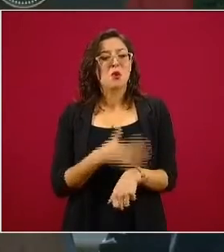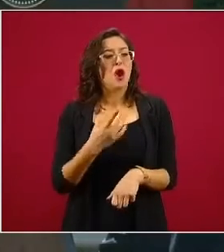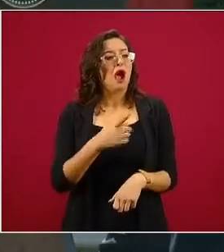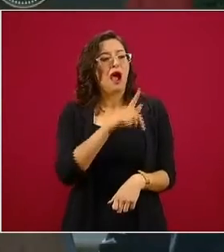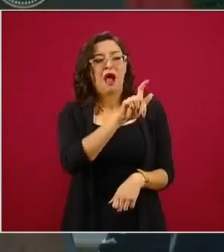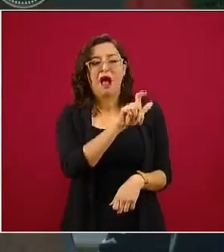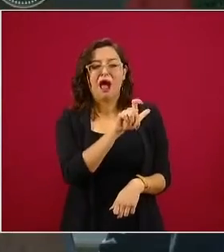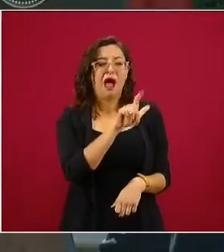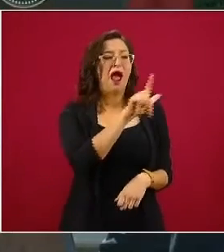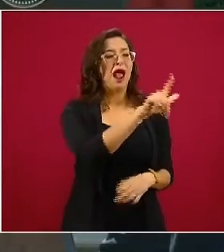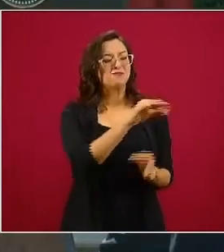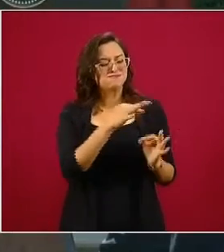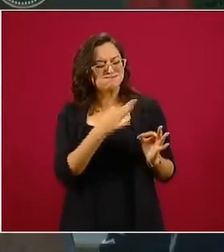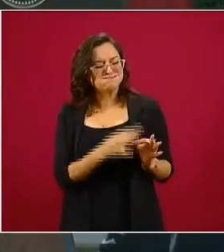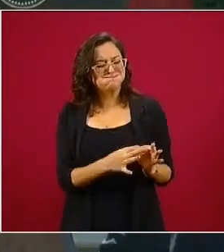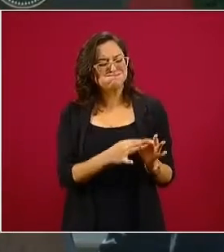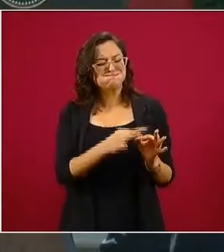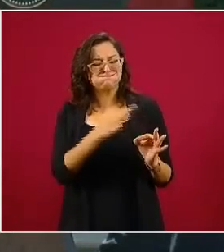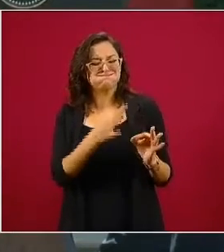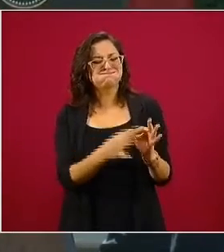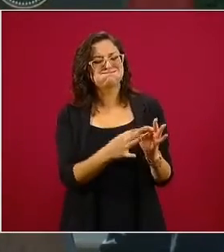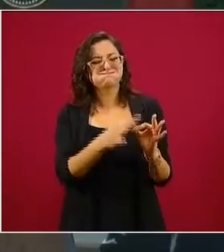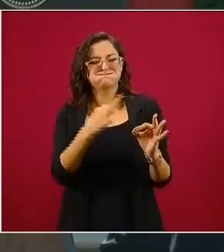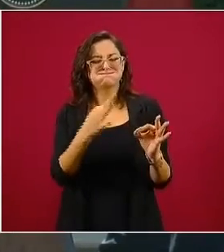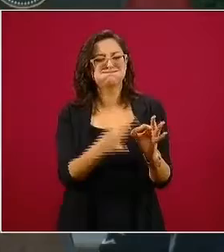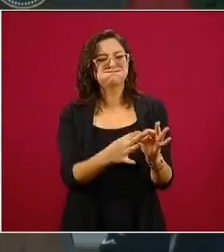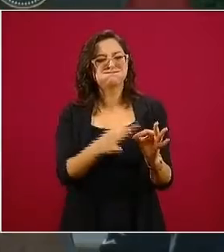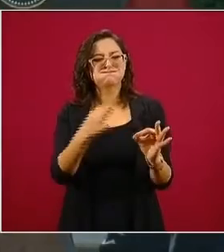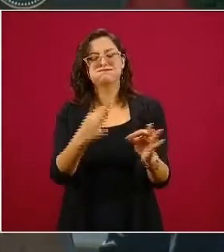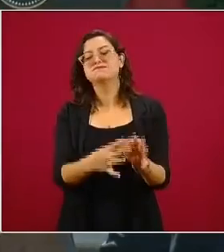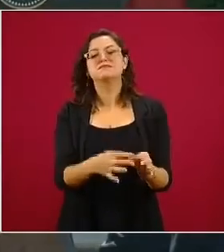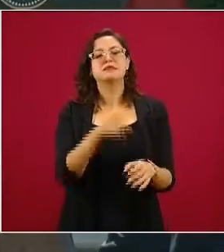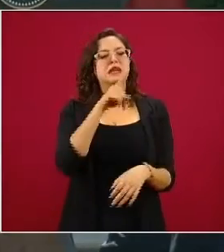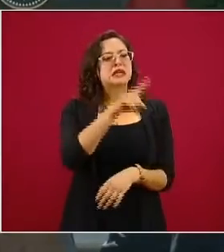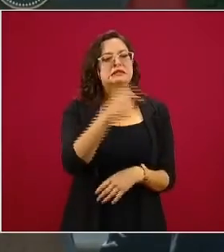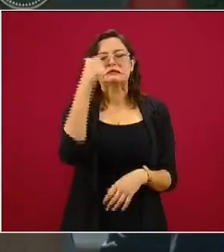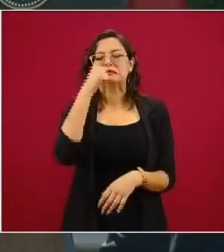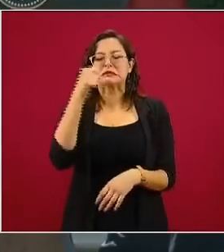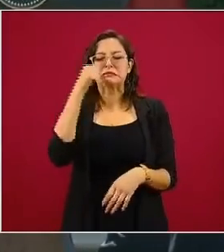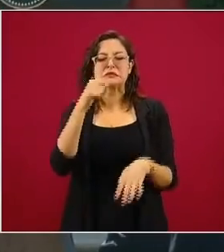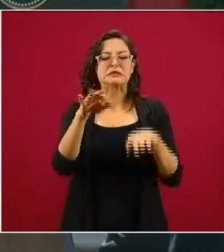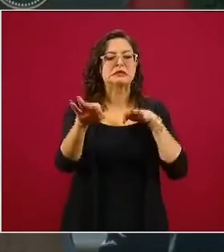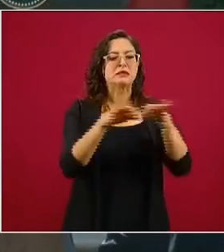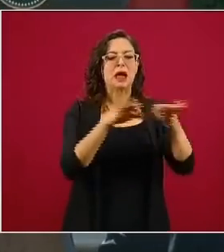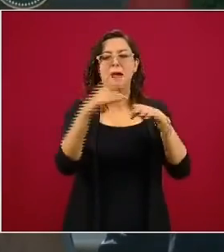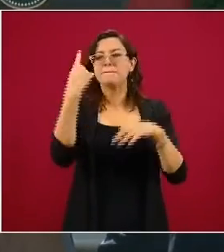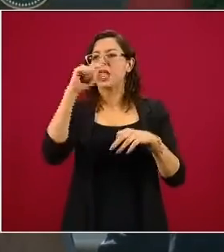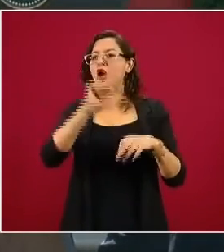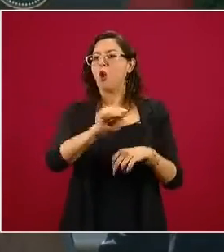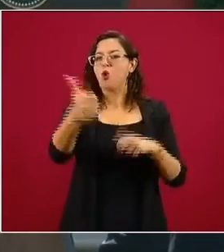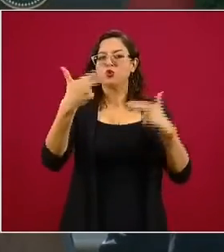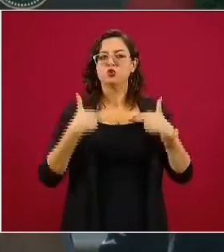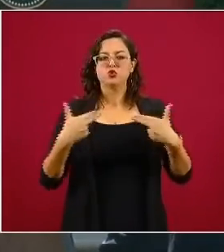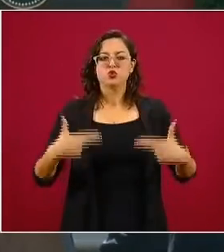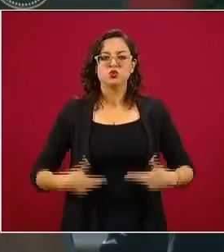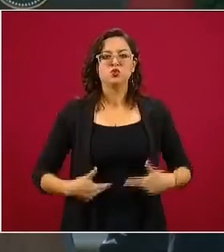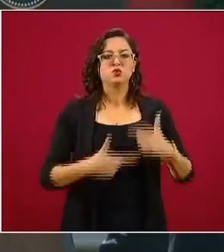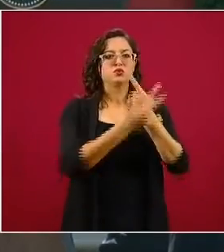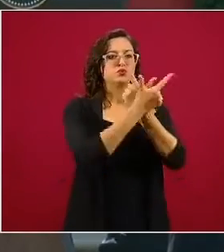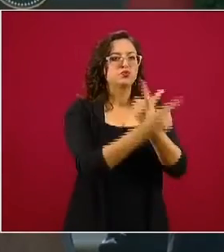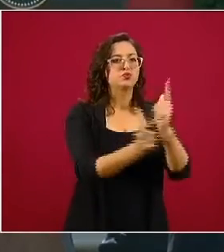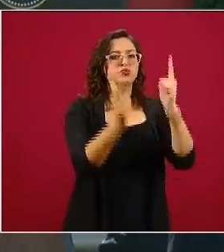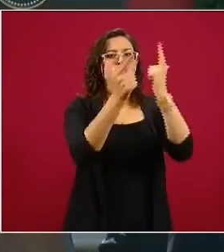tanta constancia y decisión trabajaba por la completa libertad de sus semejantes, era